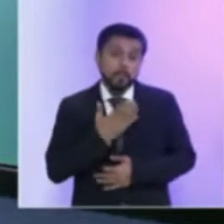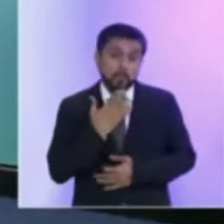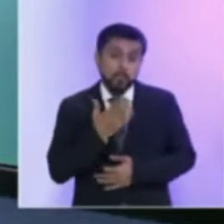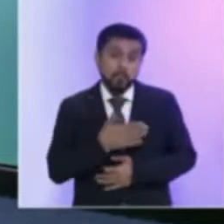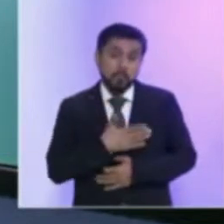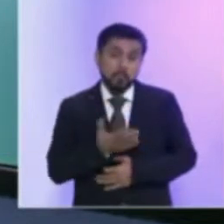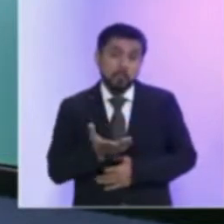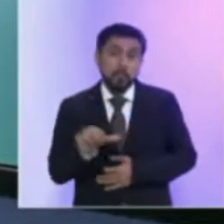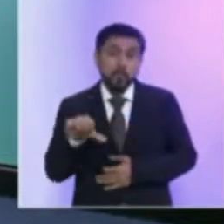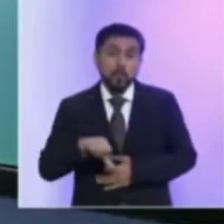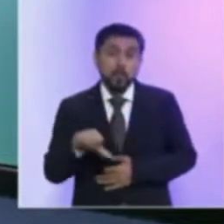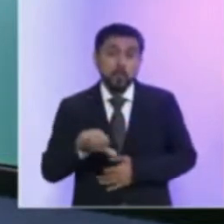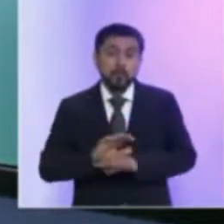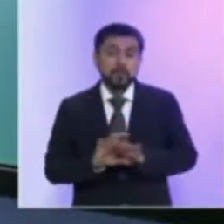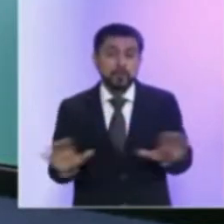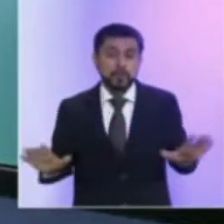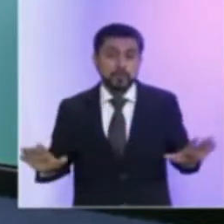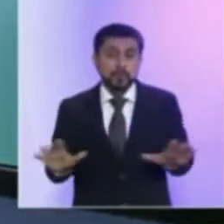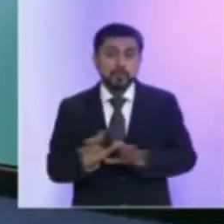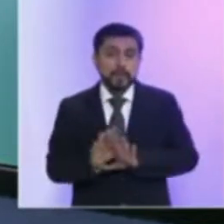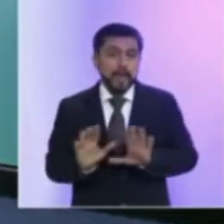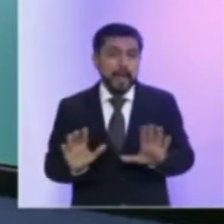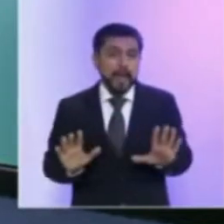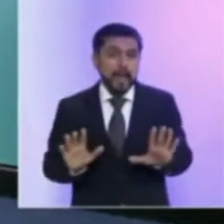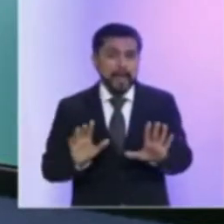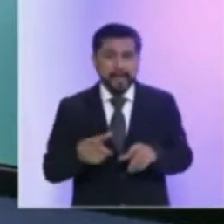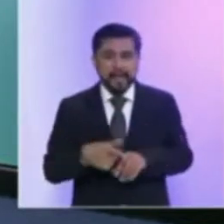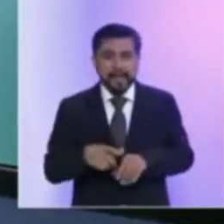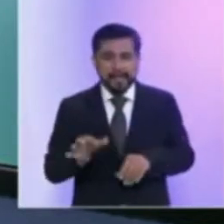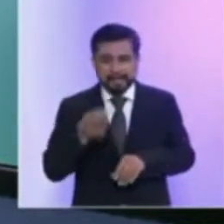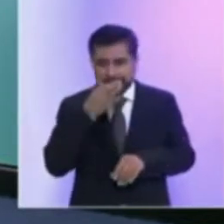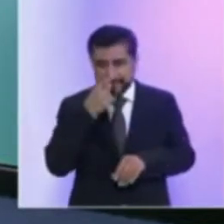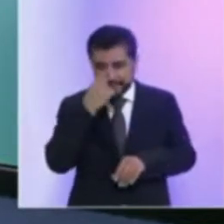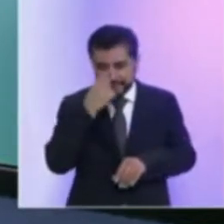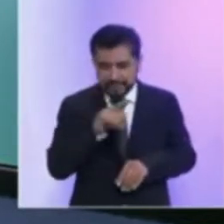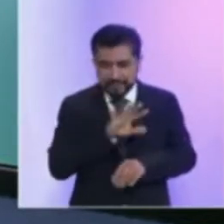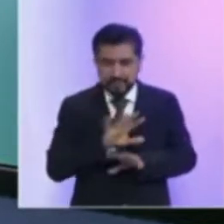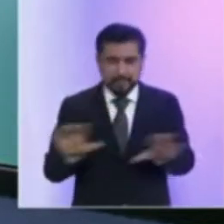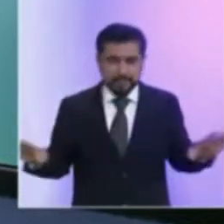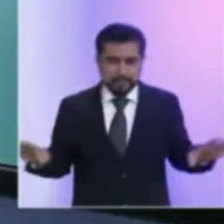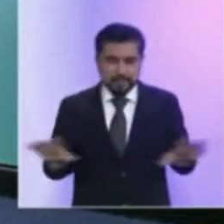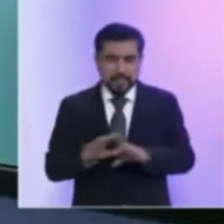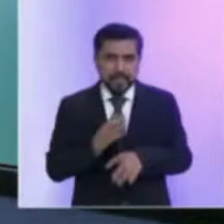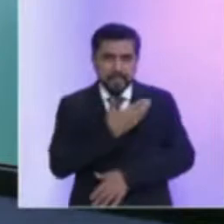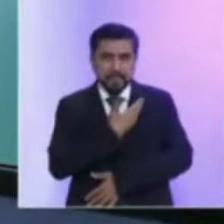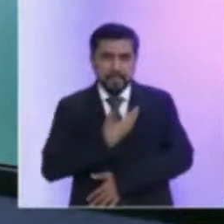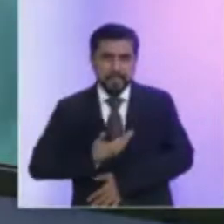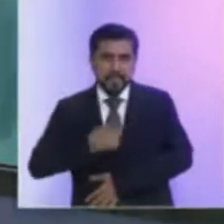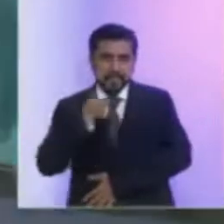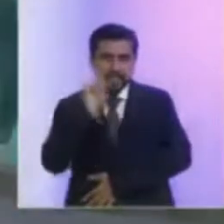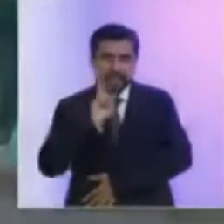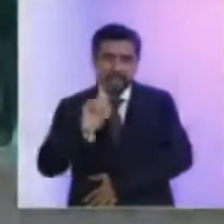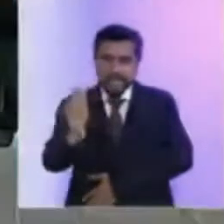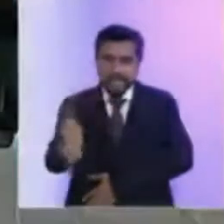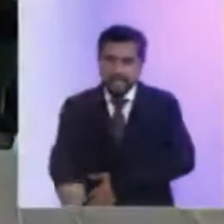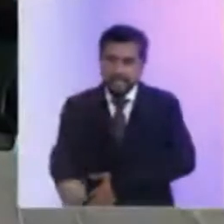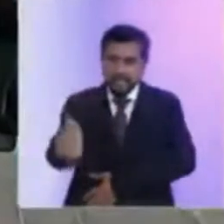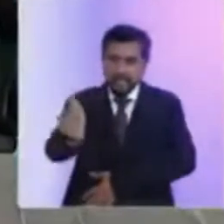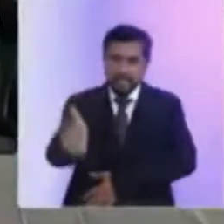aquí justo en el preámbulo del momento en que será declarada presidenta electa la primera